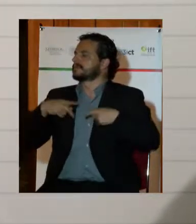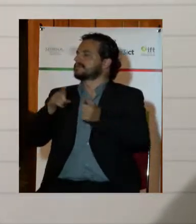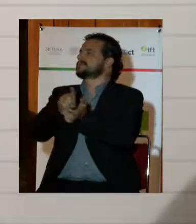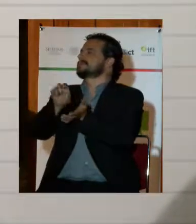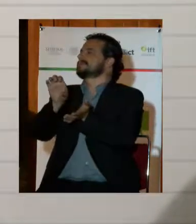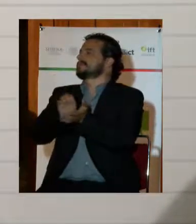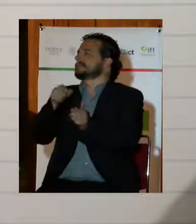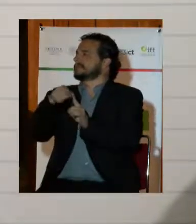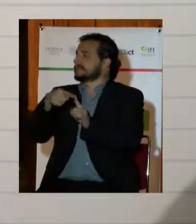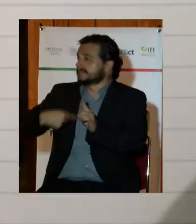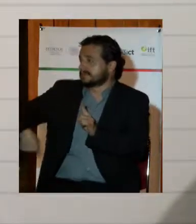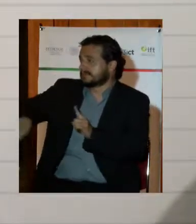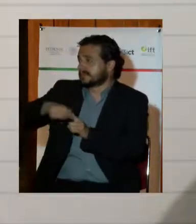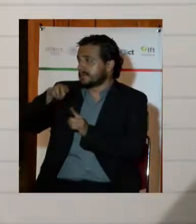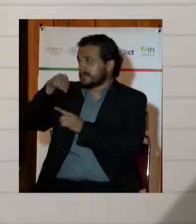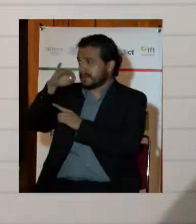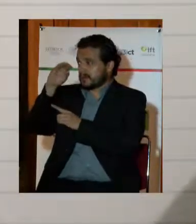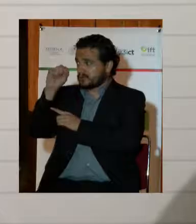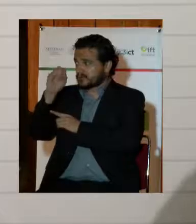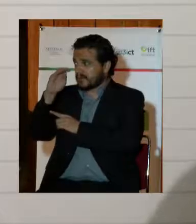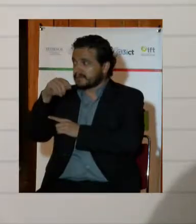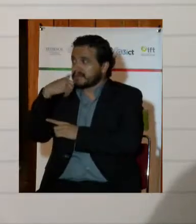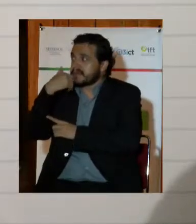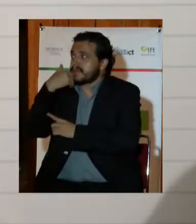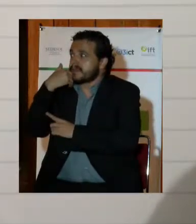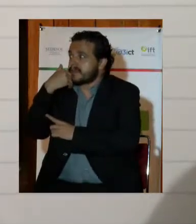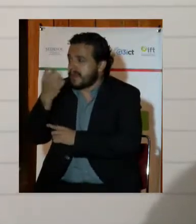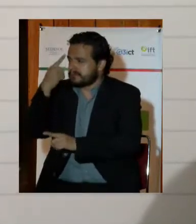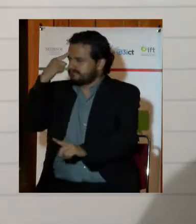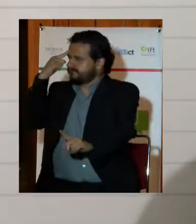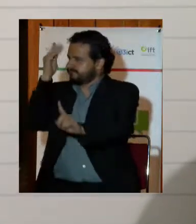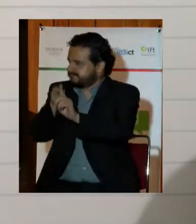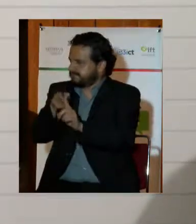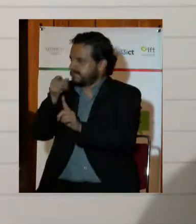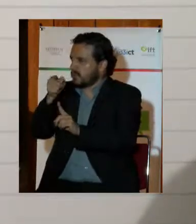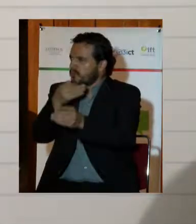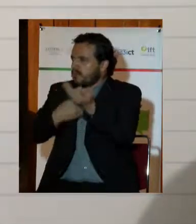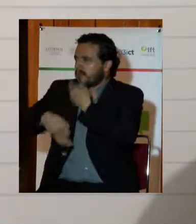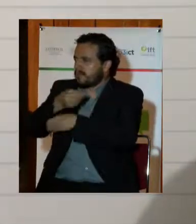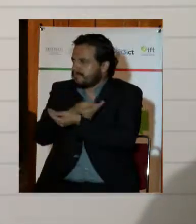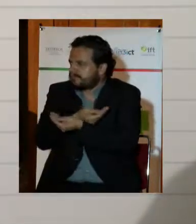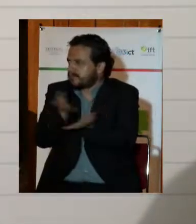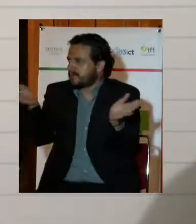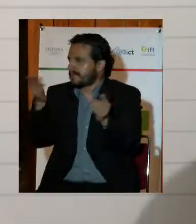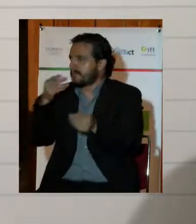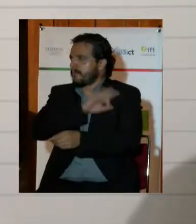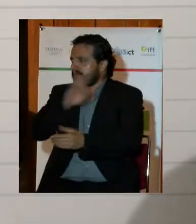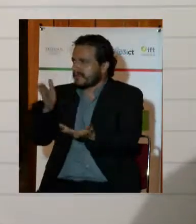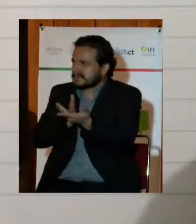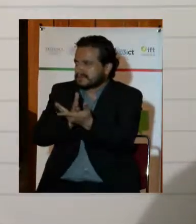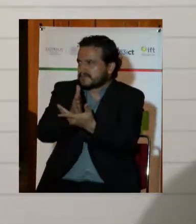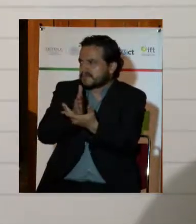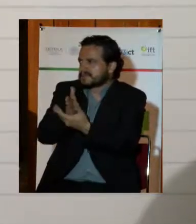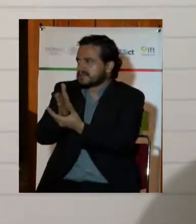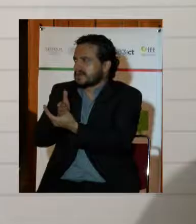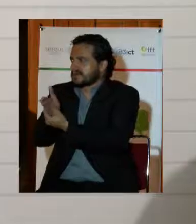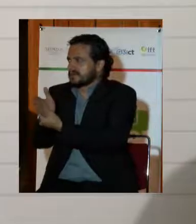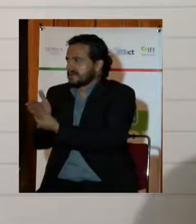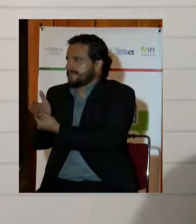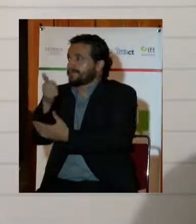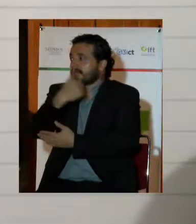tecnología innovadora que sea accesible para todos y que se adapte a las necesidades de cada